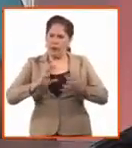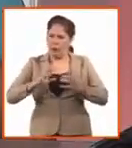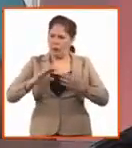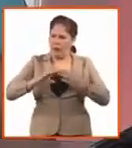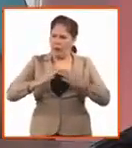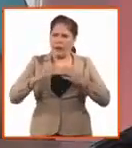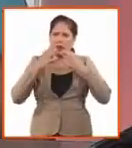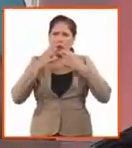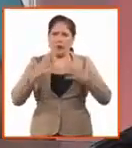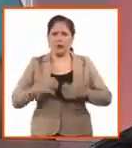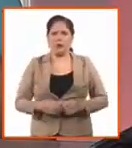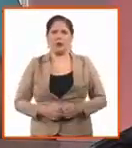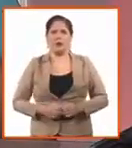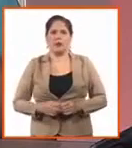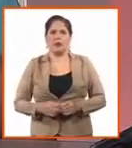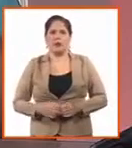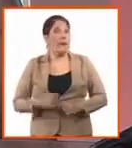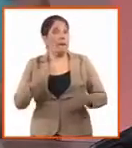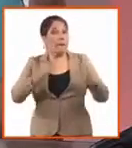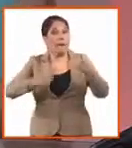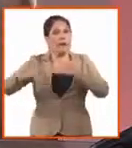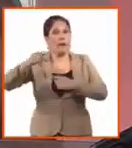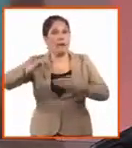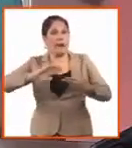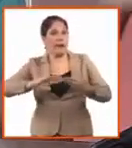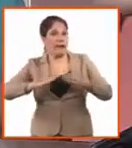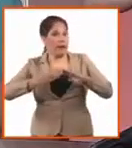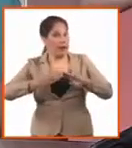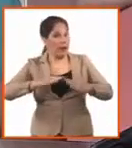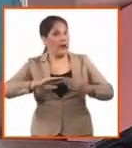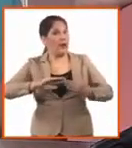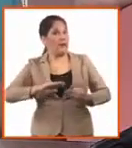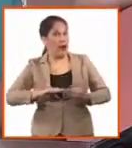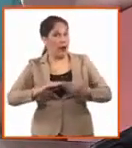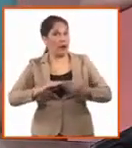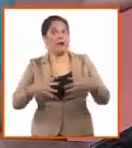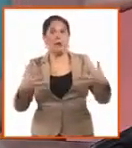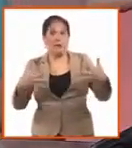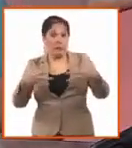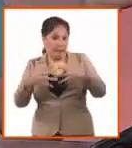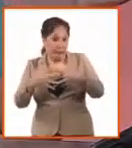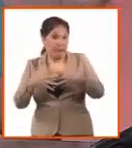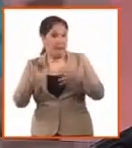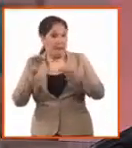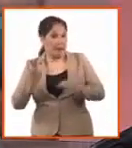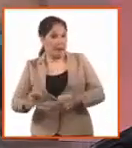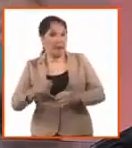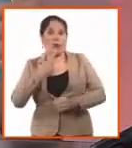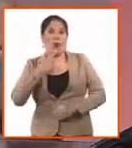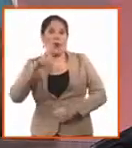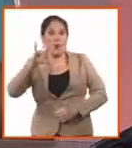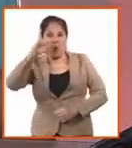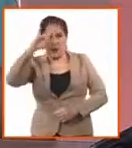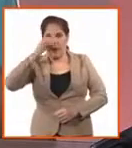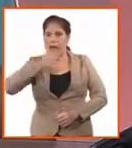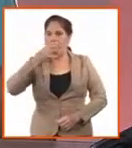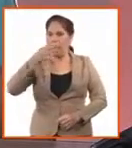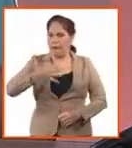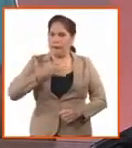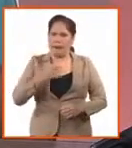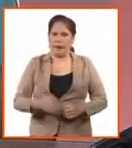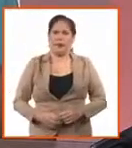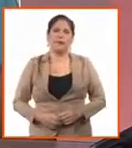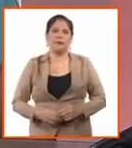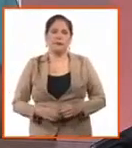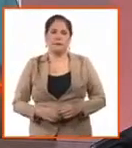escenarios pero sobre todo el debate es muy articulado con esto que mencionaba luis o sea con cómo se traduce